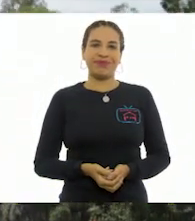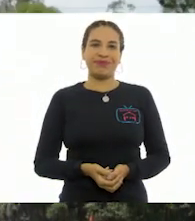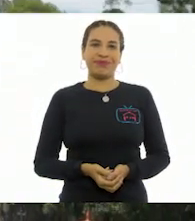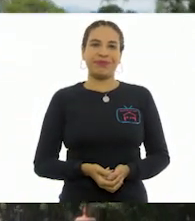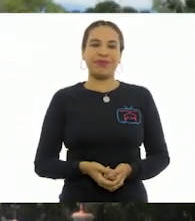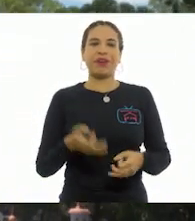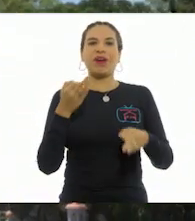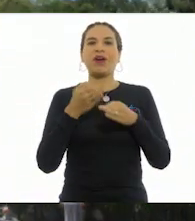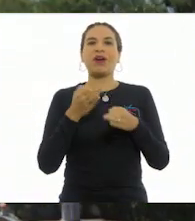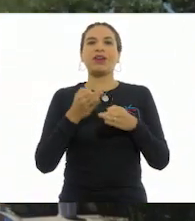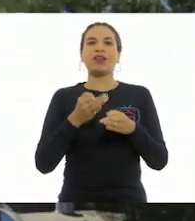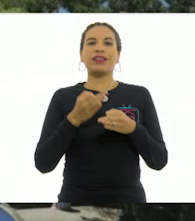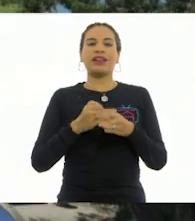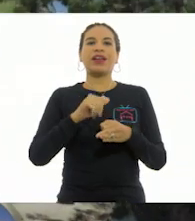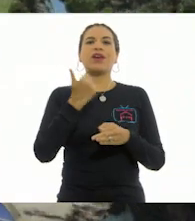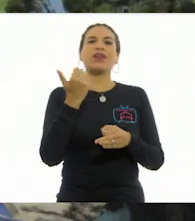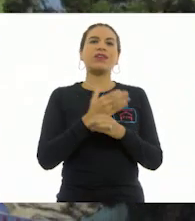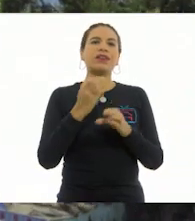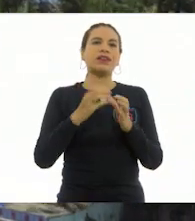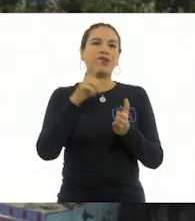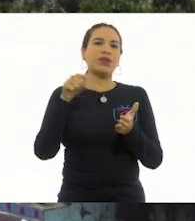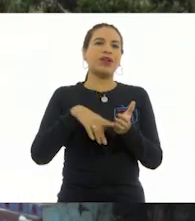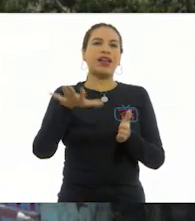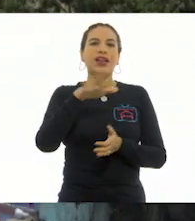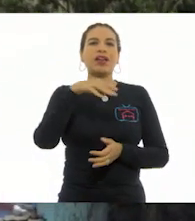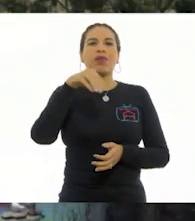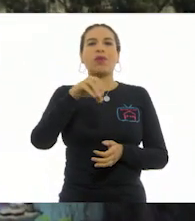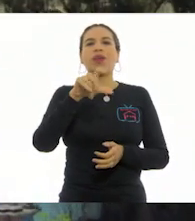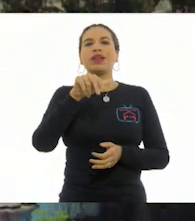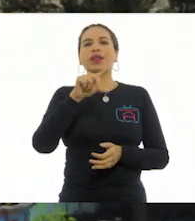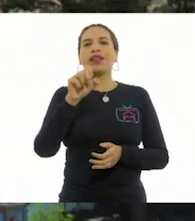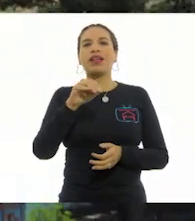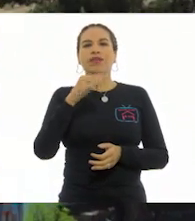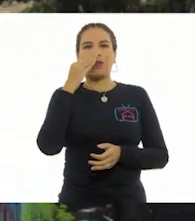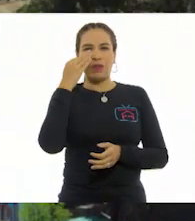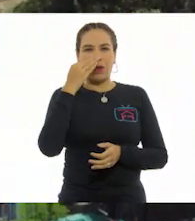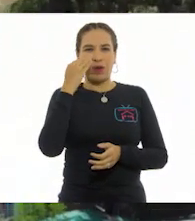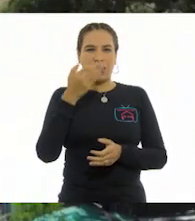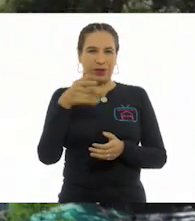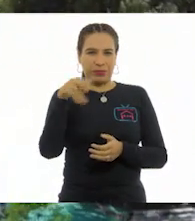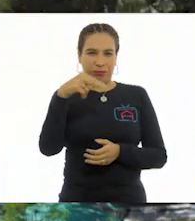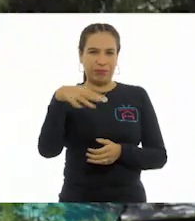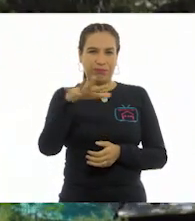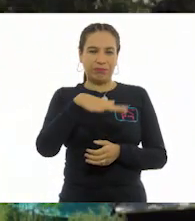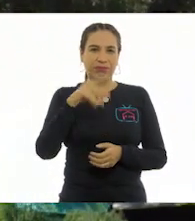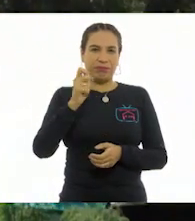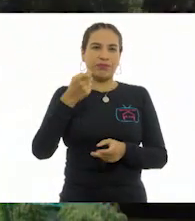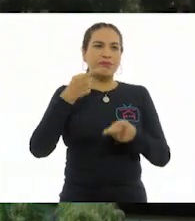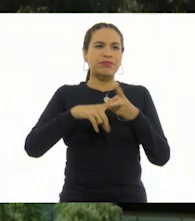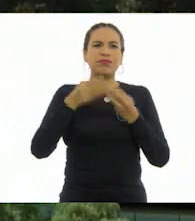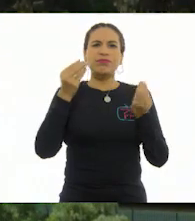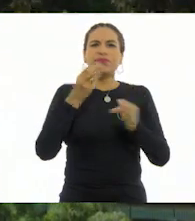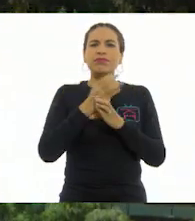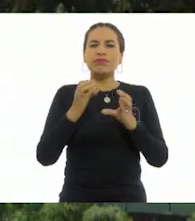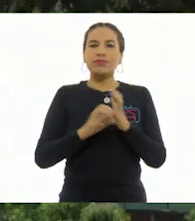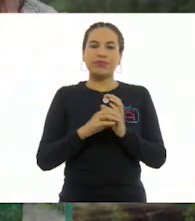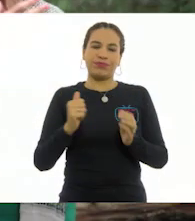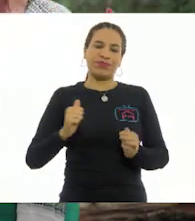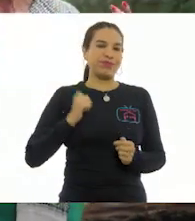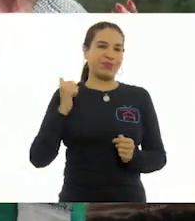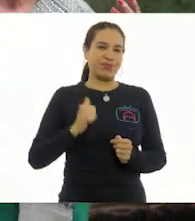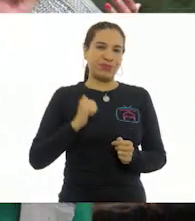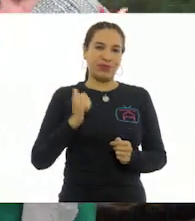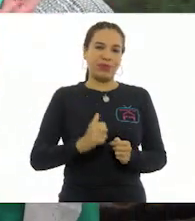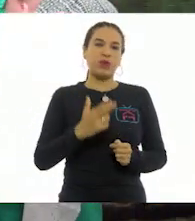Ahorita estamos en otra parte del Molino de Flores, que les quiero decir, aquí siguen pasando muchas cosas. Aprovechando que se